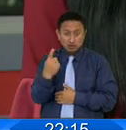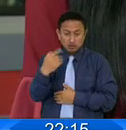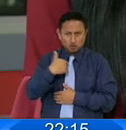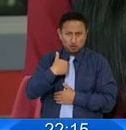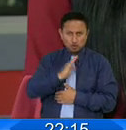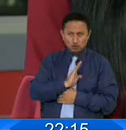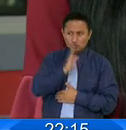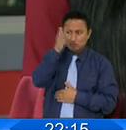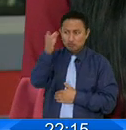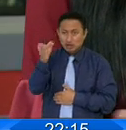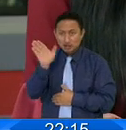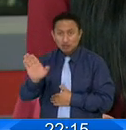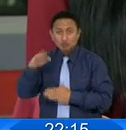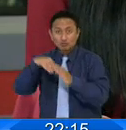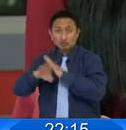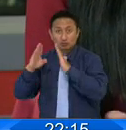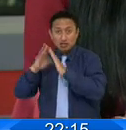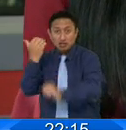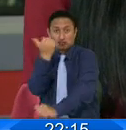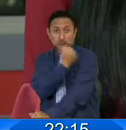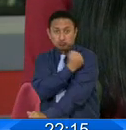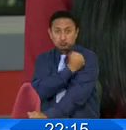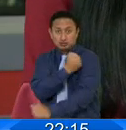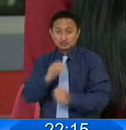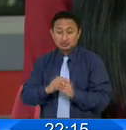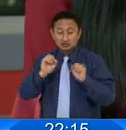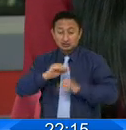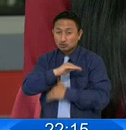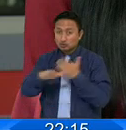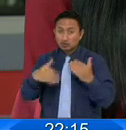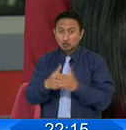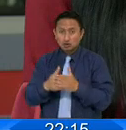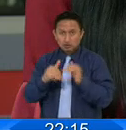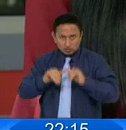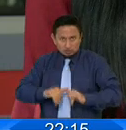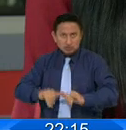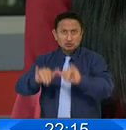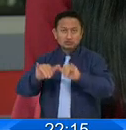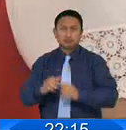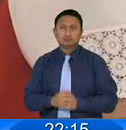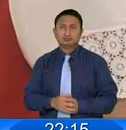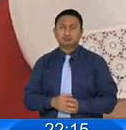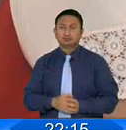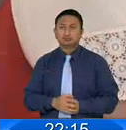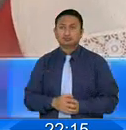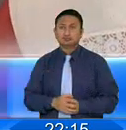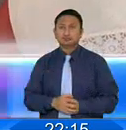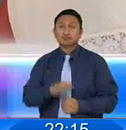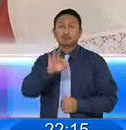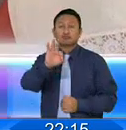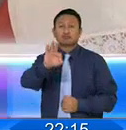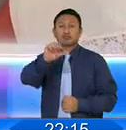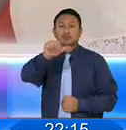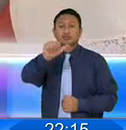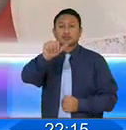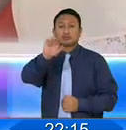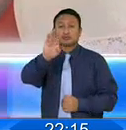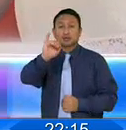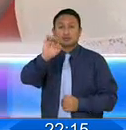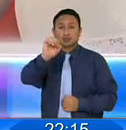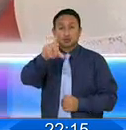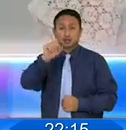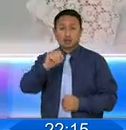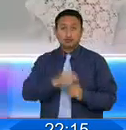puntos de vacunación. Esto con el fin de que no pierdan las dosis. Fabiola Moreano, de 43 años,